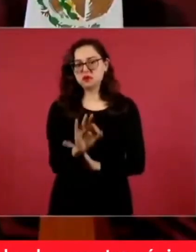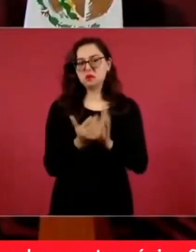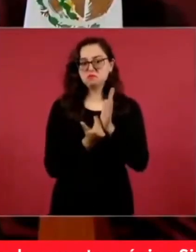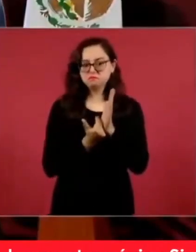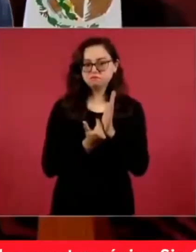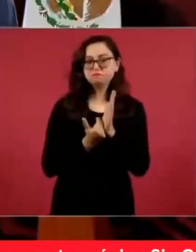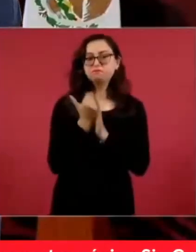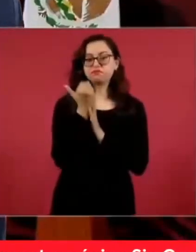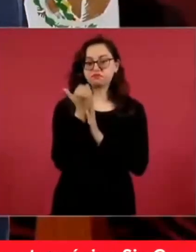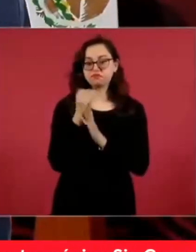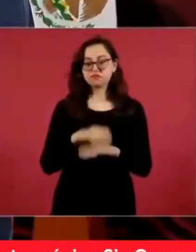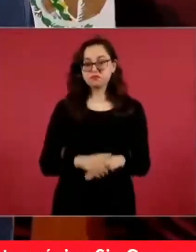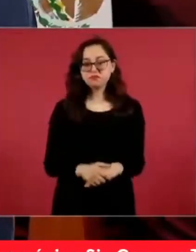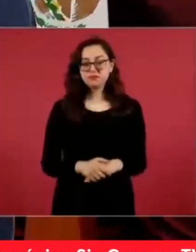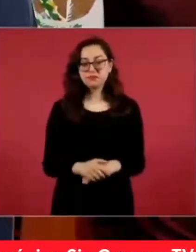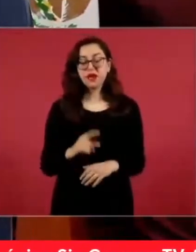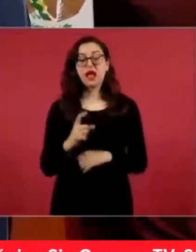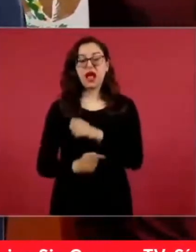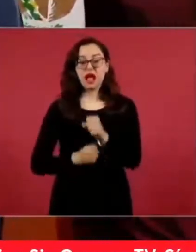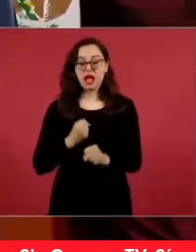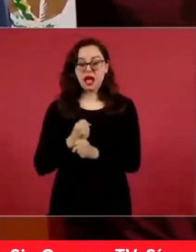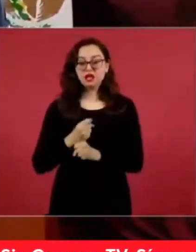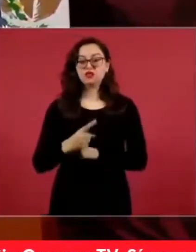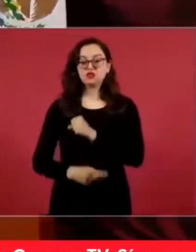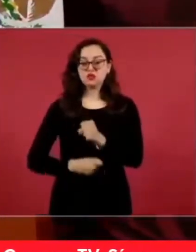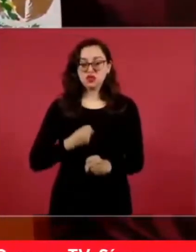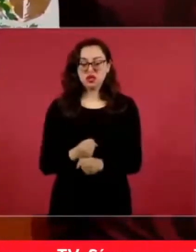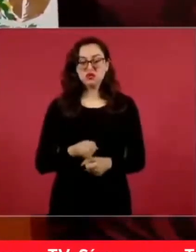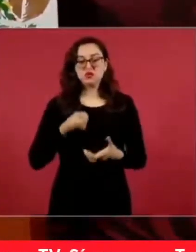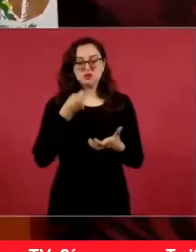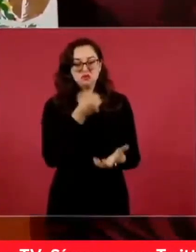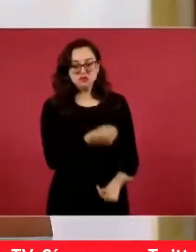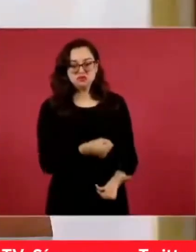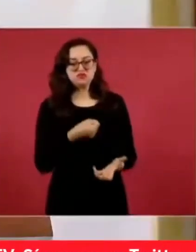Pero cada año, desde que entramos,